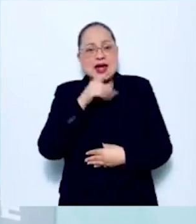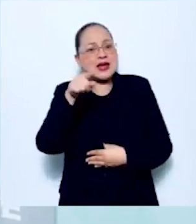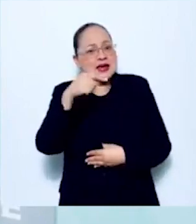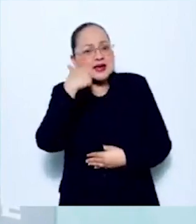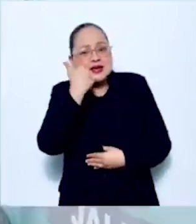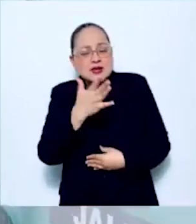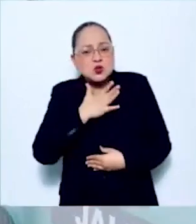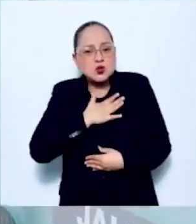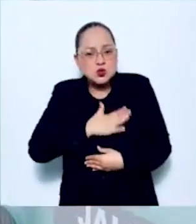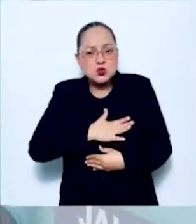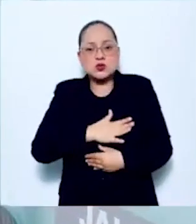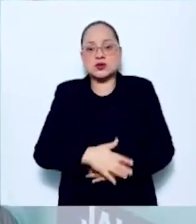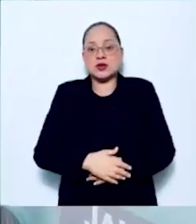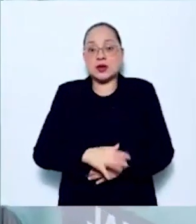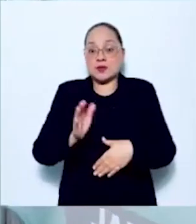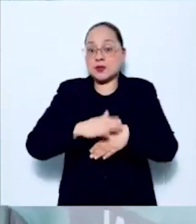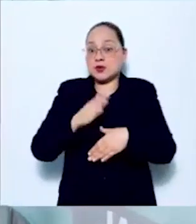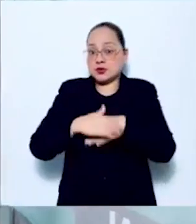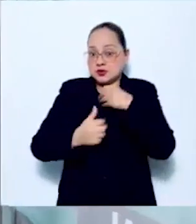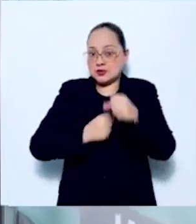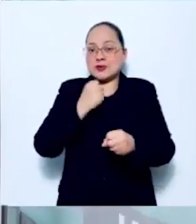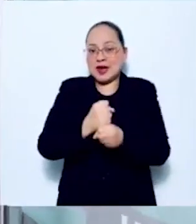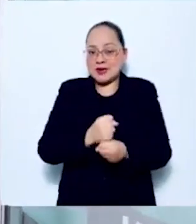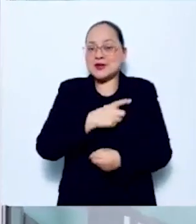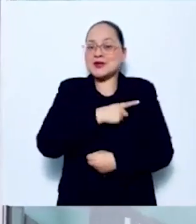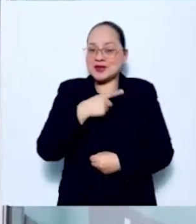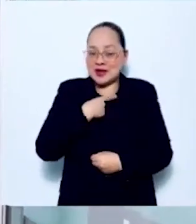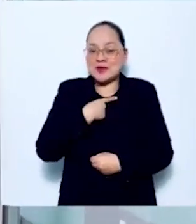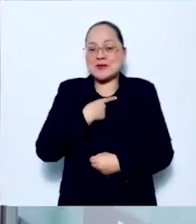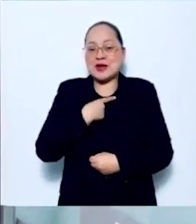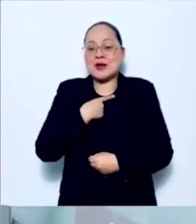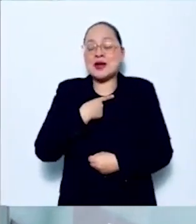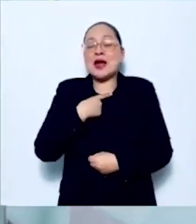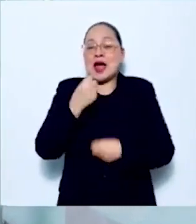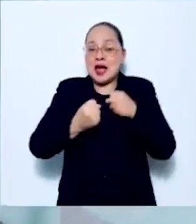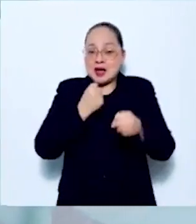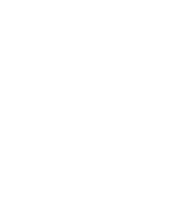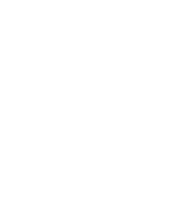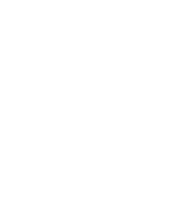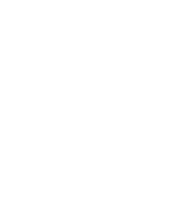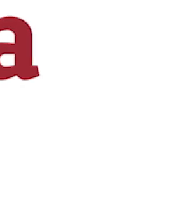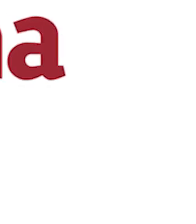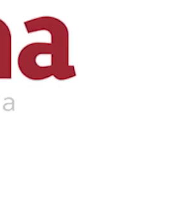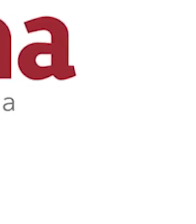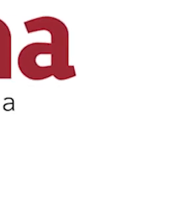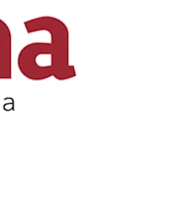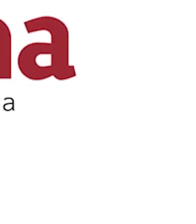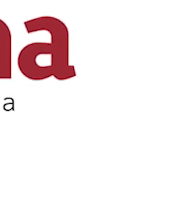justicia. Este año que viene, claro que tiene que ser el mejor para todos nosotros.